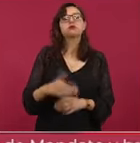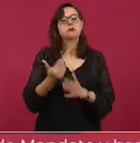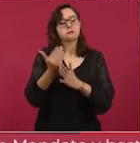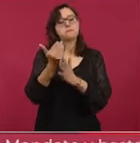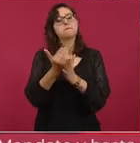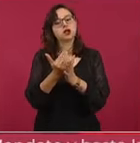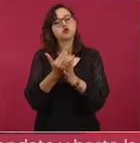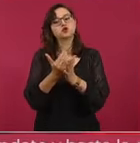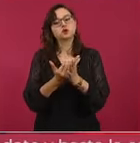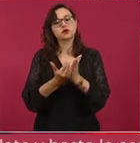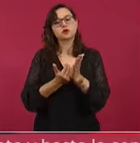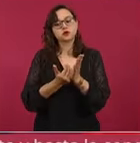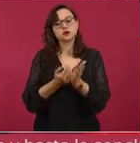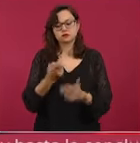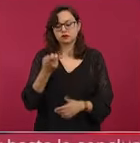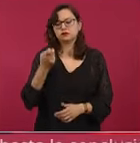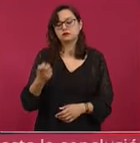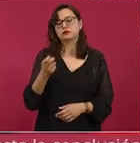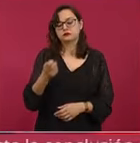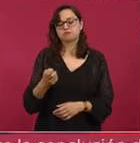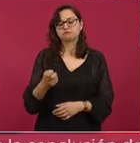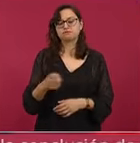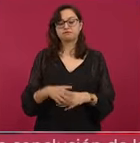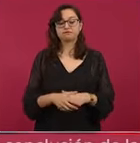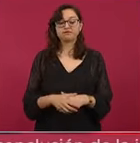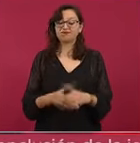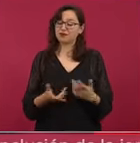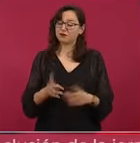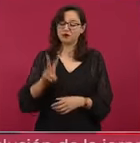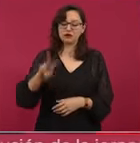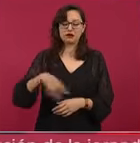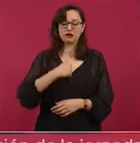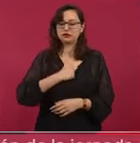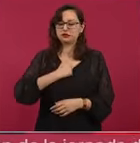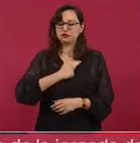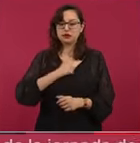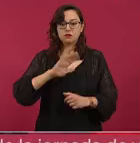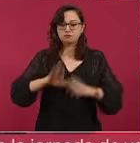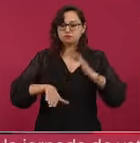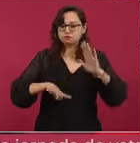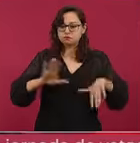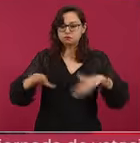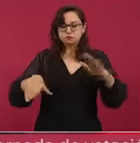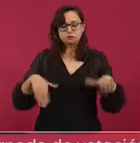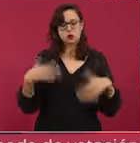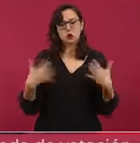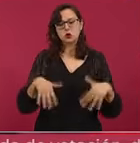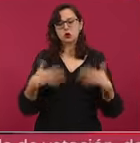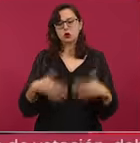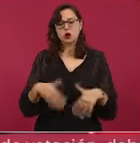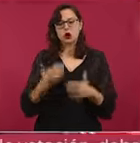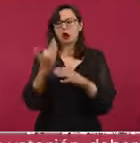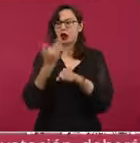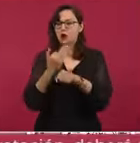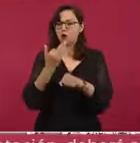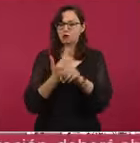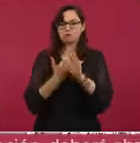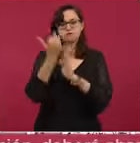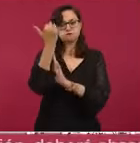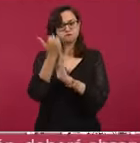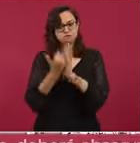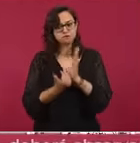duele por causa del COVID, y se va a informar como lo hacemos todos los